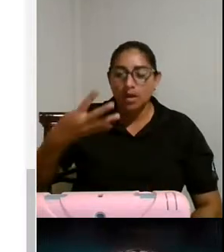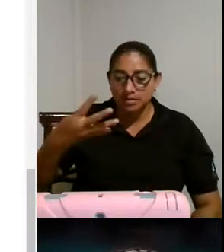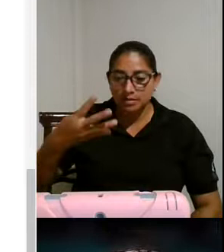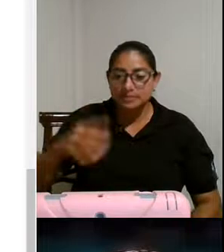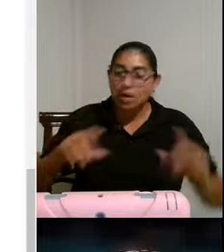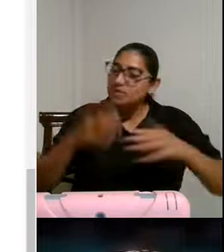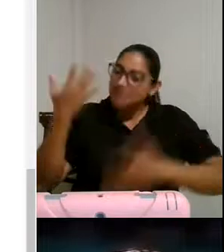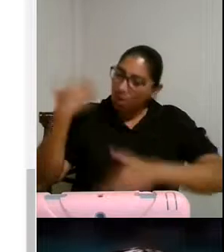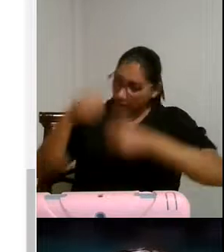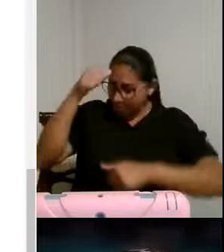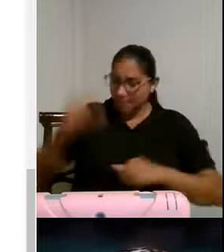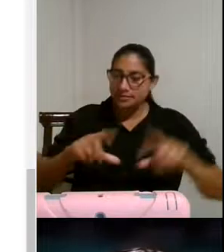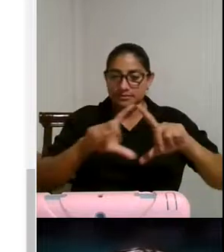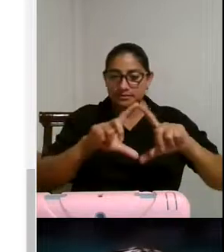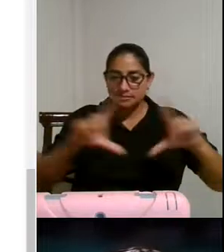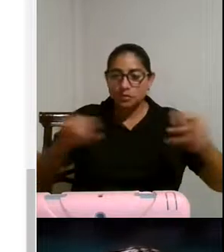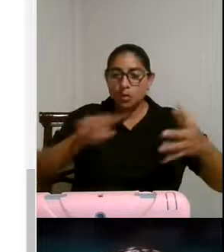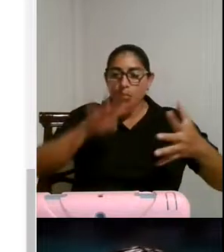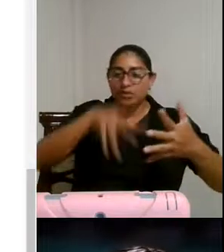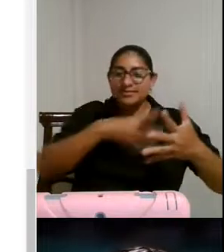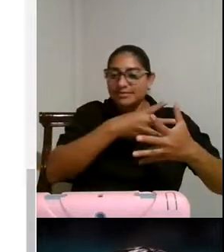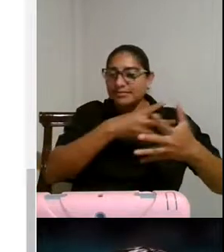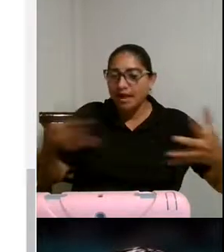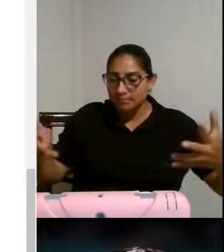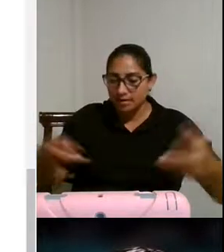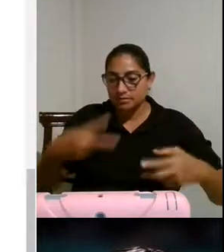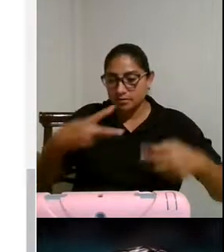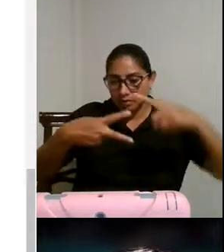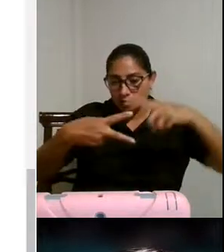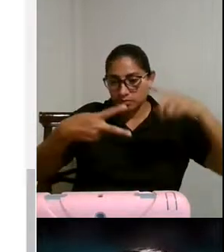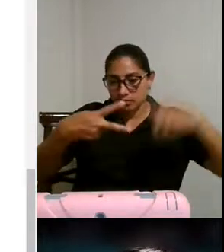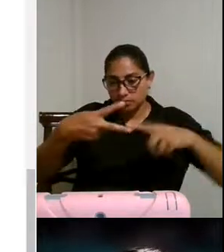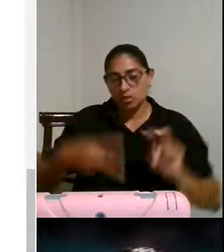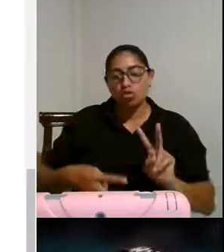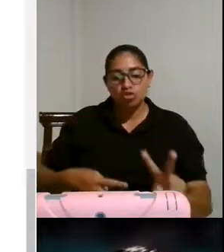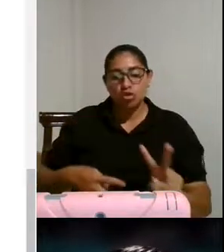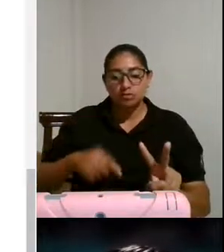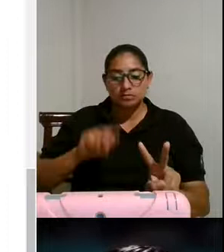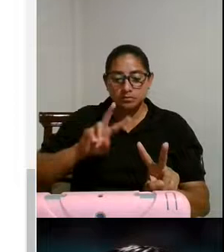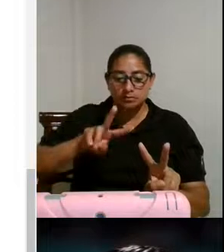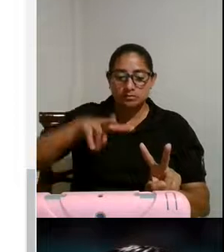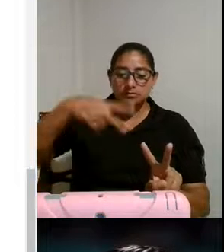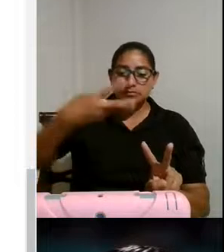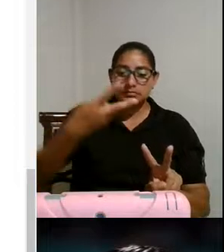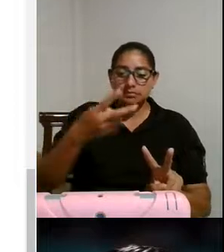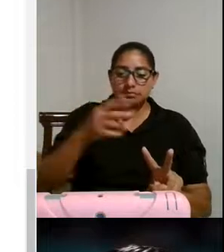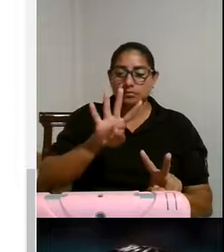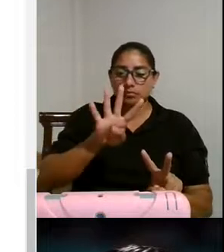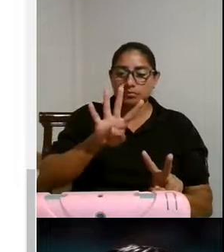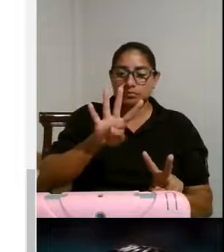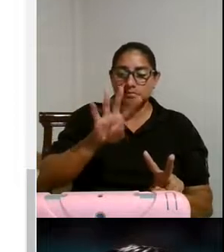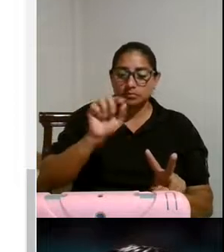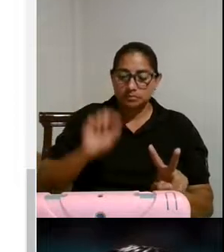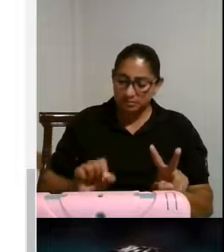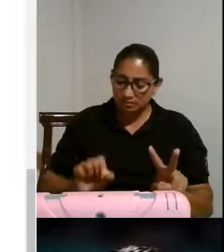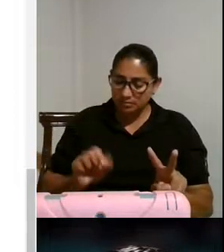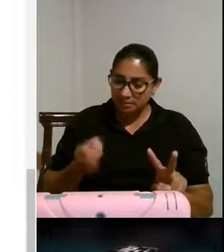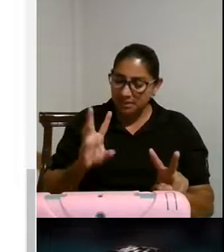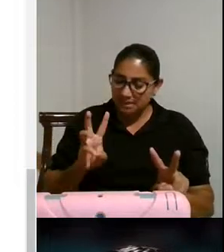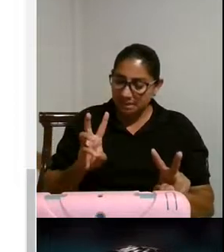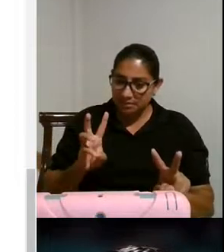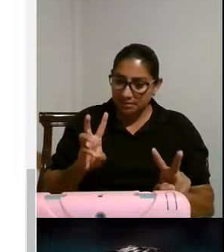sea una distancia muy pequeña. Un profesor de matemática pura mío decía que